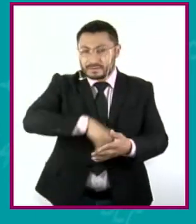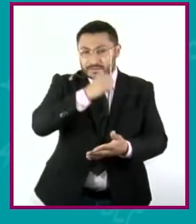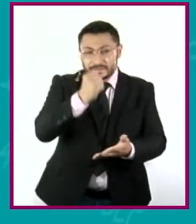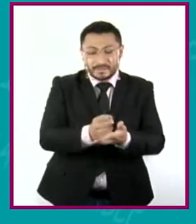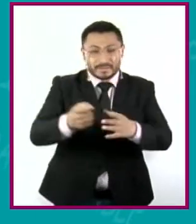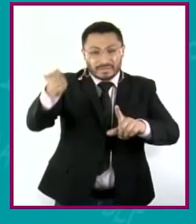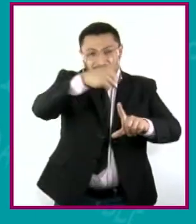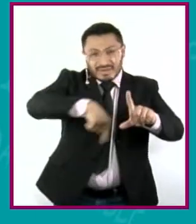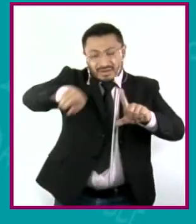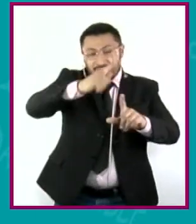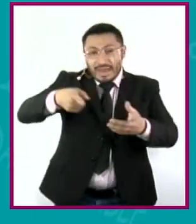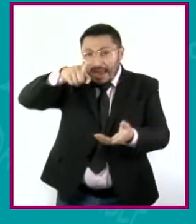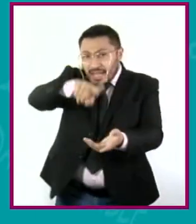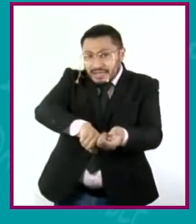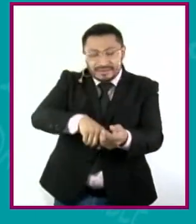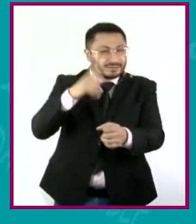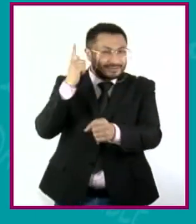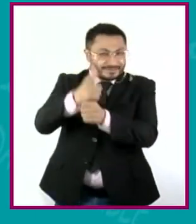en medio.